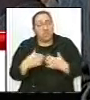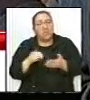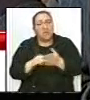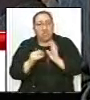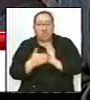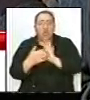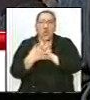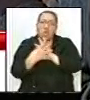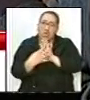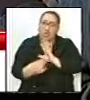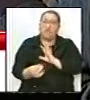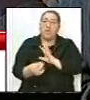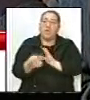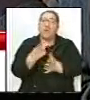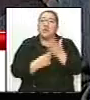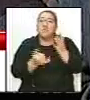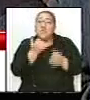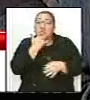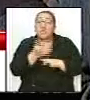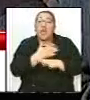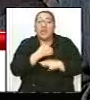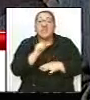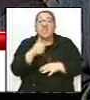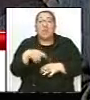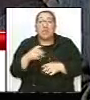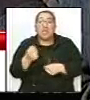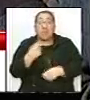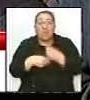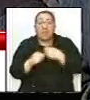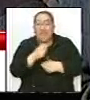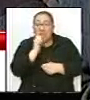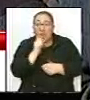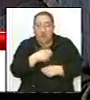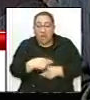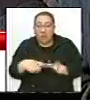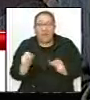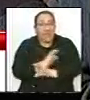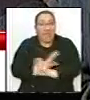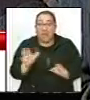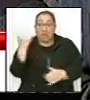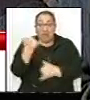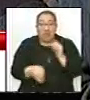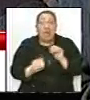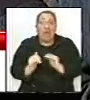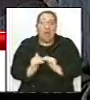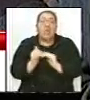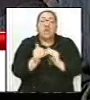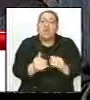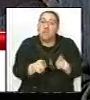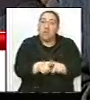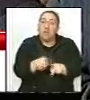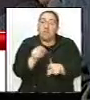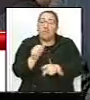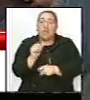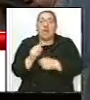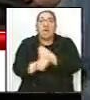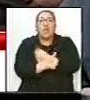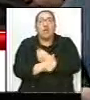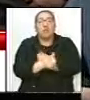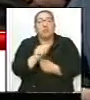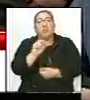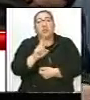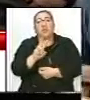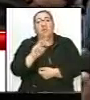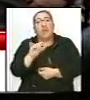prototipo para que lo que sucedió en San Martín desarrollado signifique una ruta que tenga que recorrerse en el caso de Ayacucho y las demás